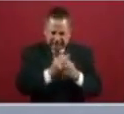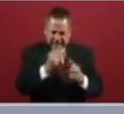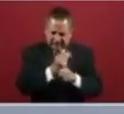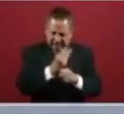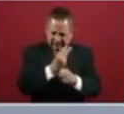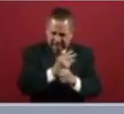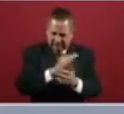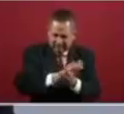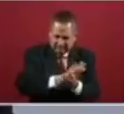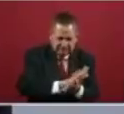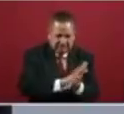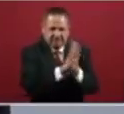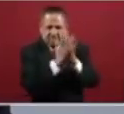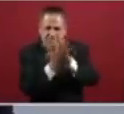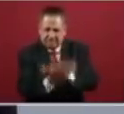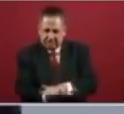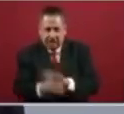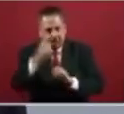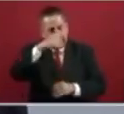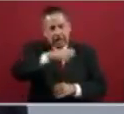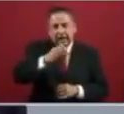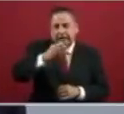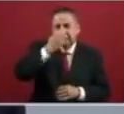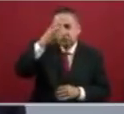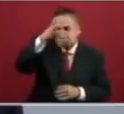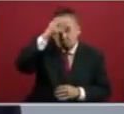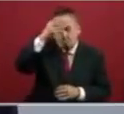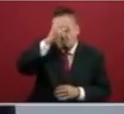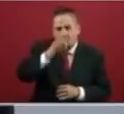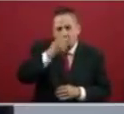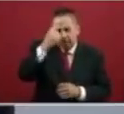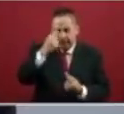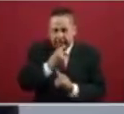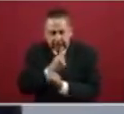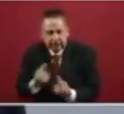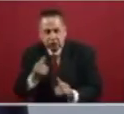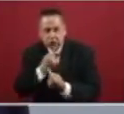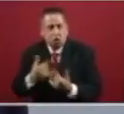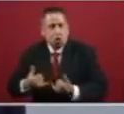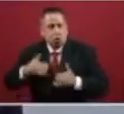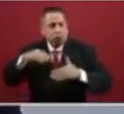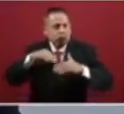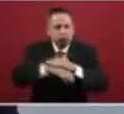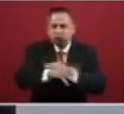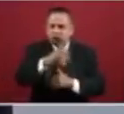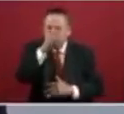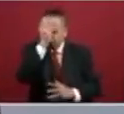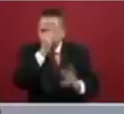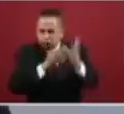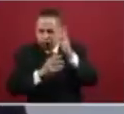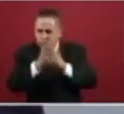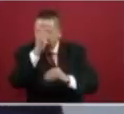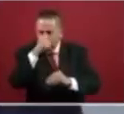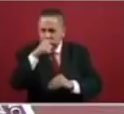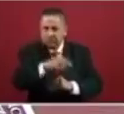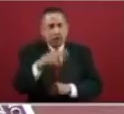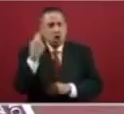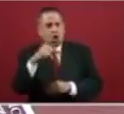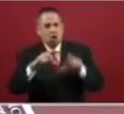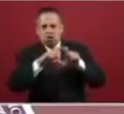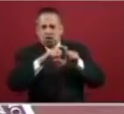un centro de educación ambiental para niños y jóvenes que llevará el